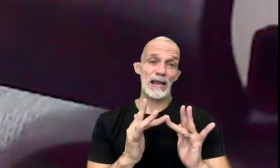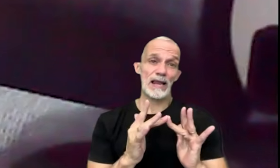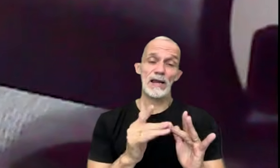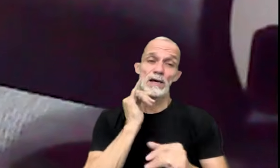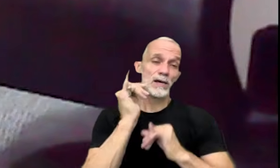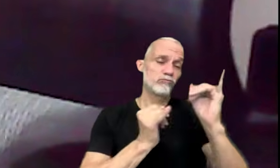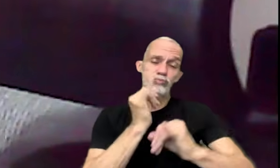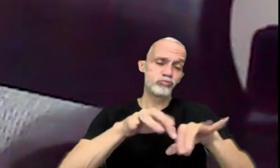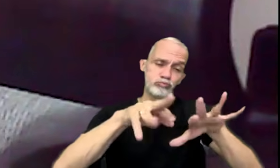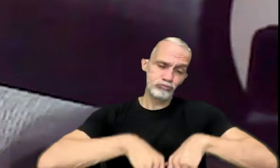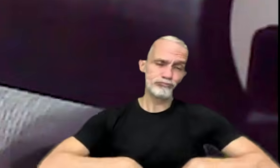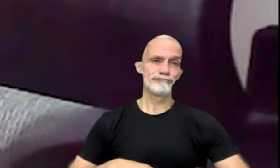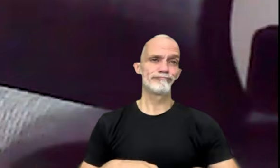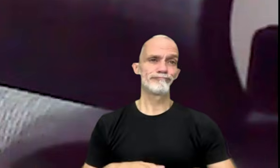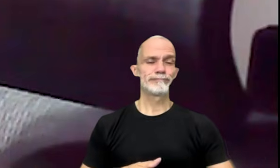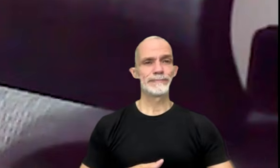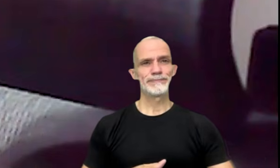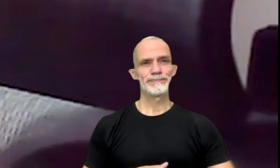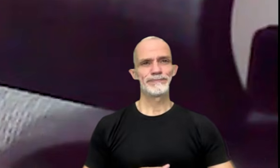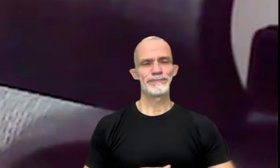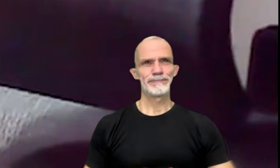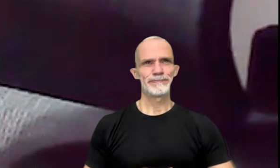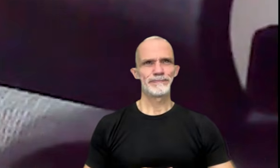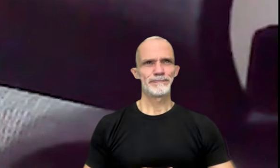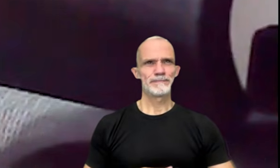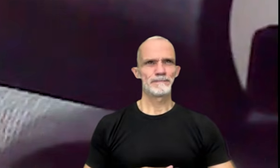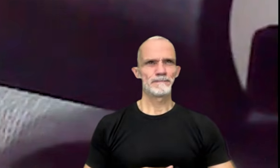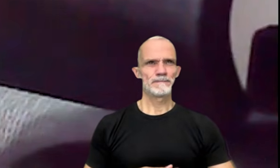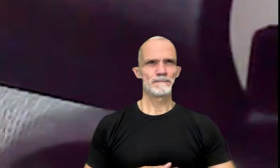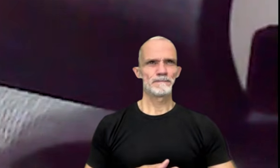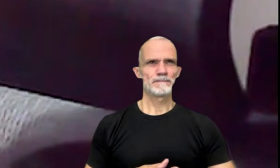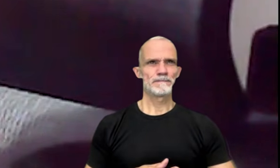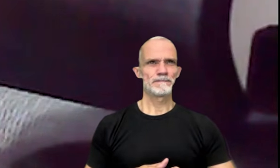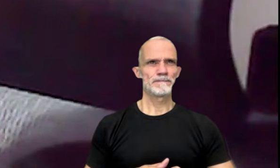tema. Listo.